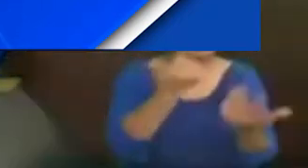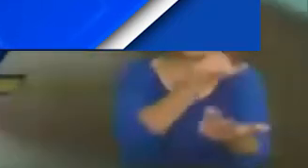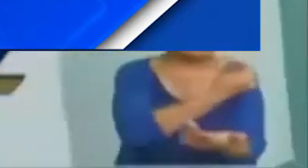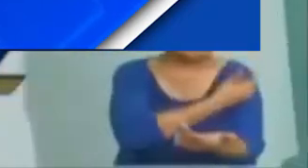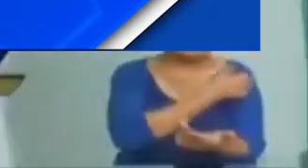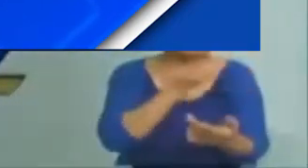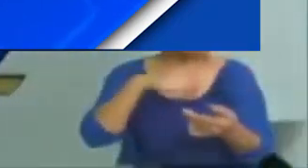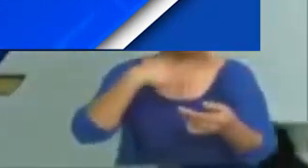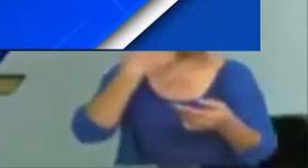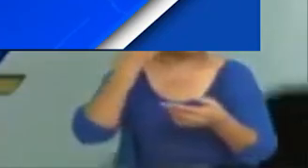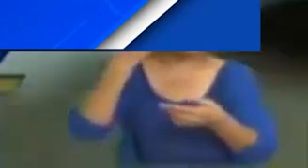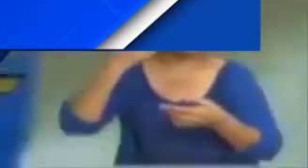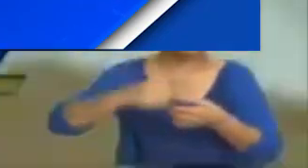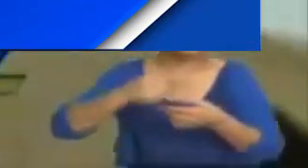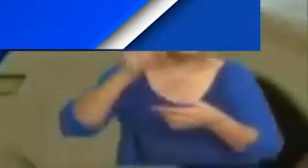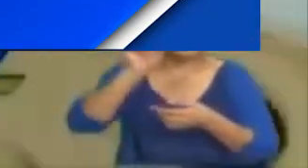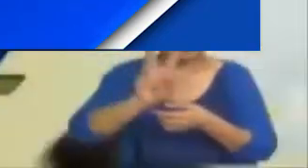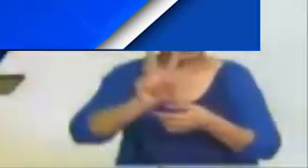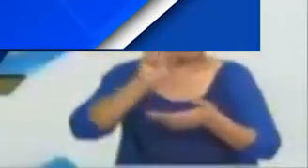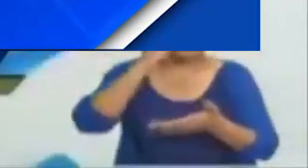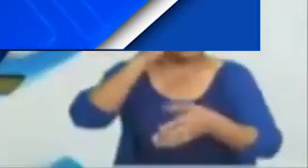noticias 12 de gabriela solórzano